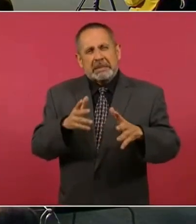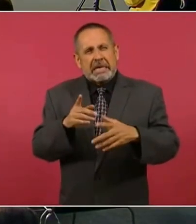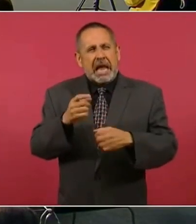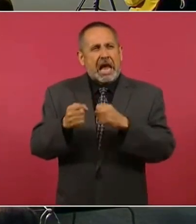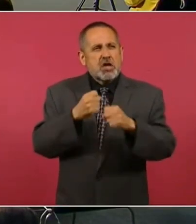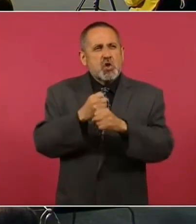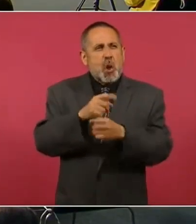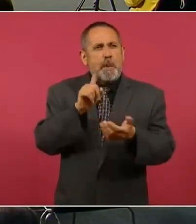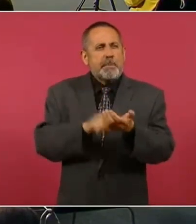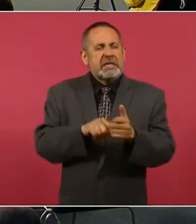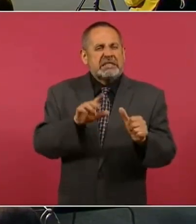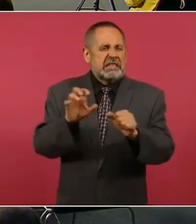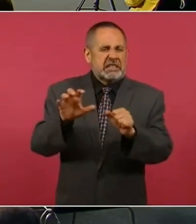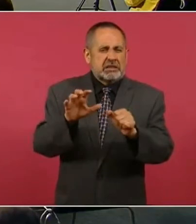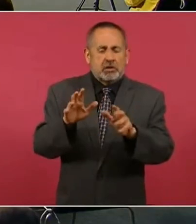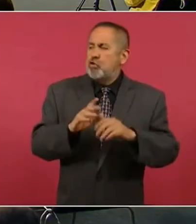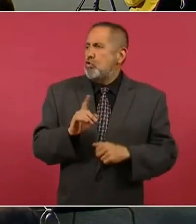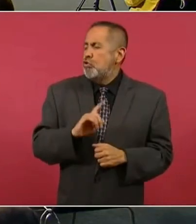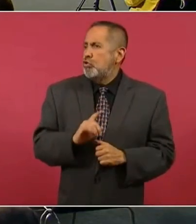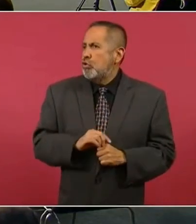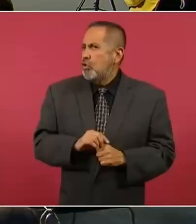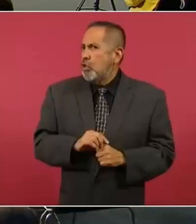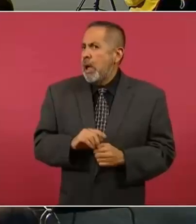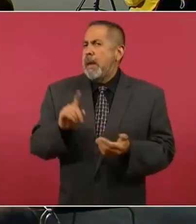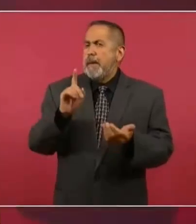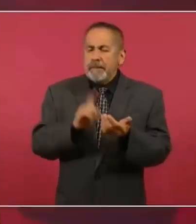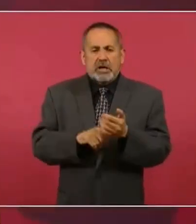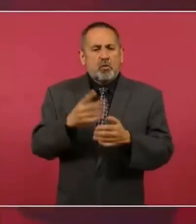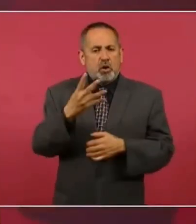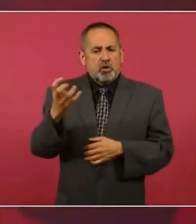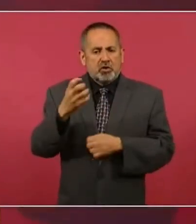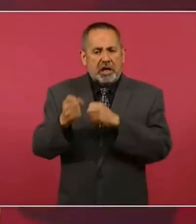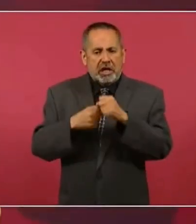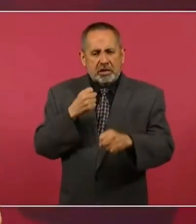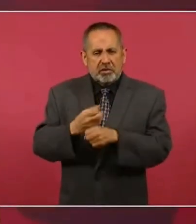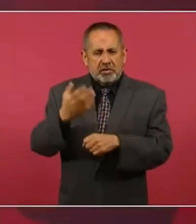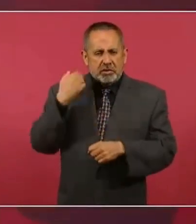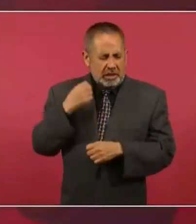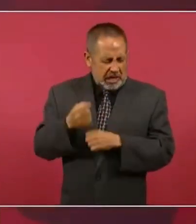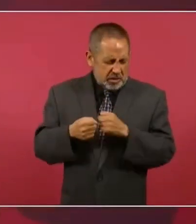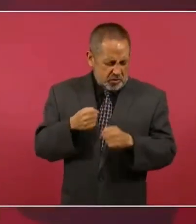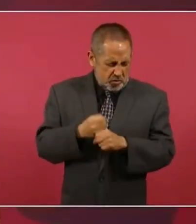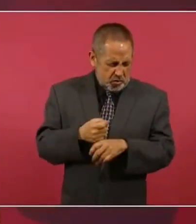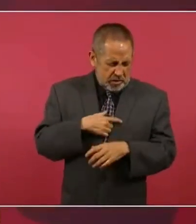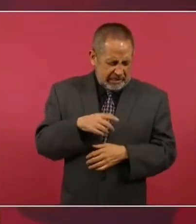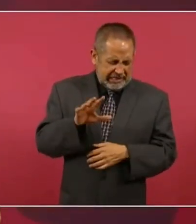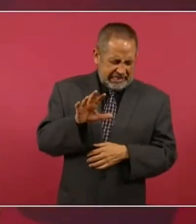1600, no, 1400 años. Siglo VI,